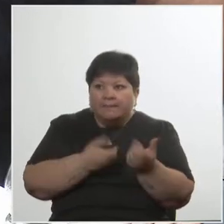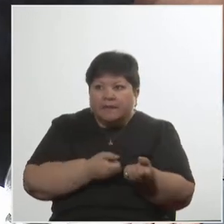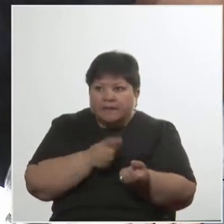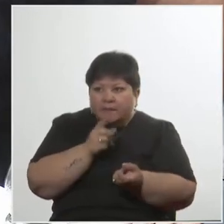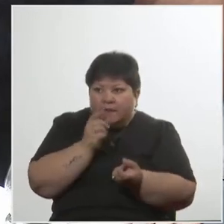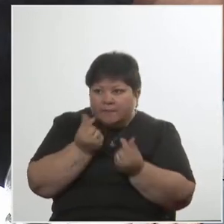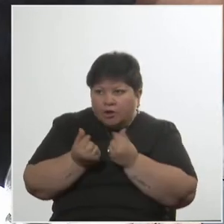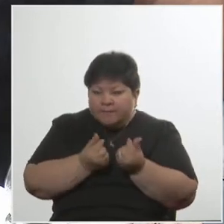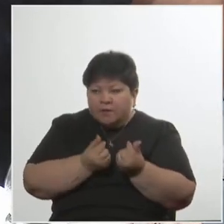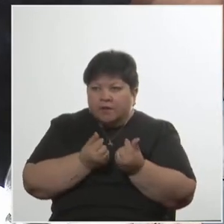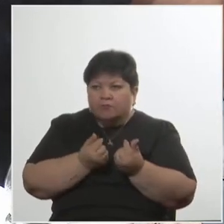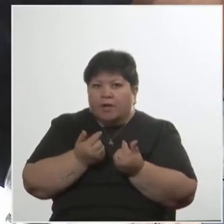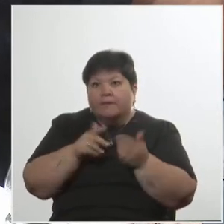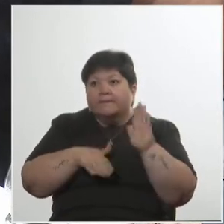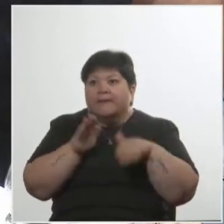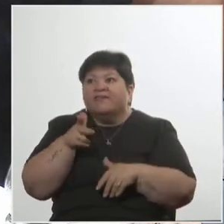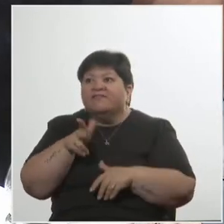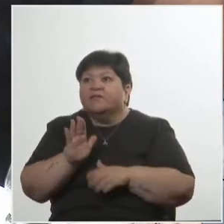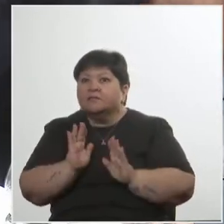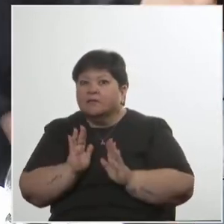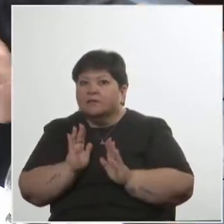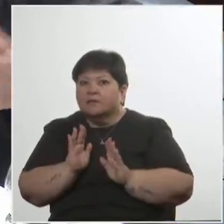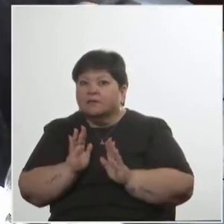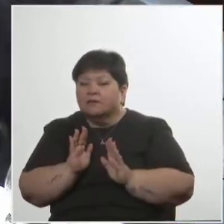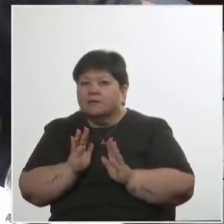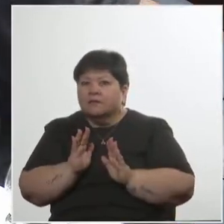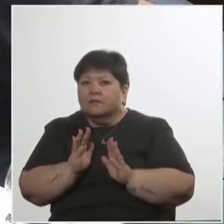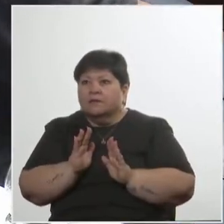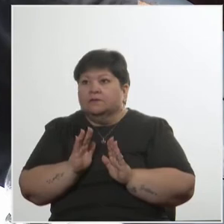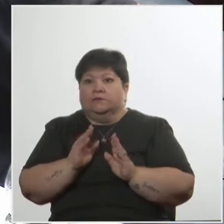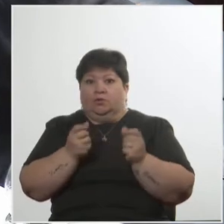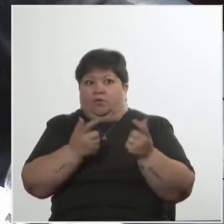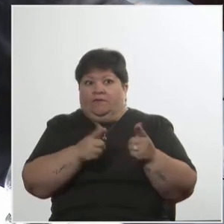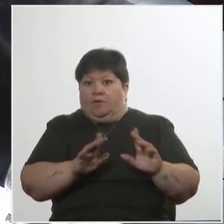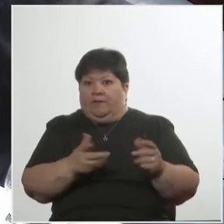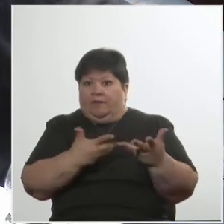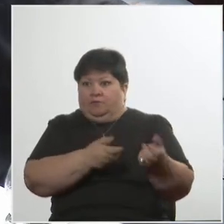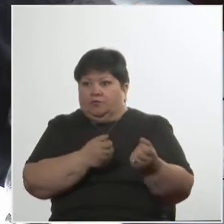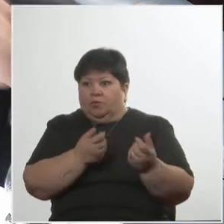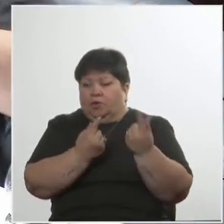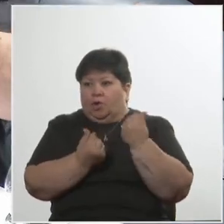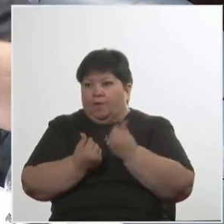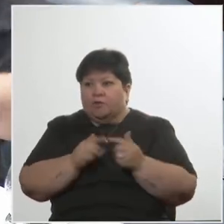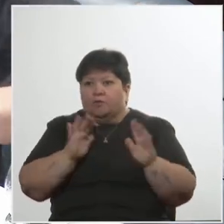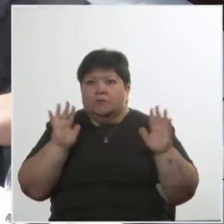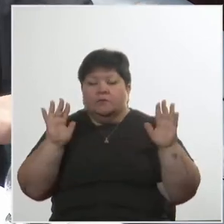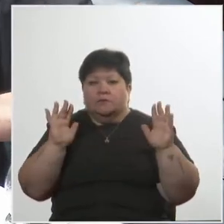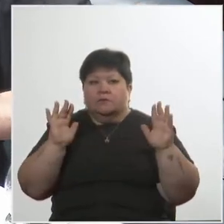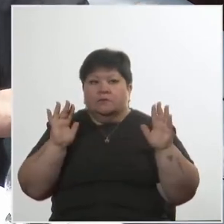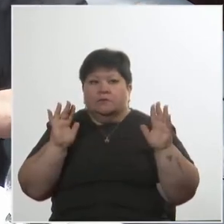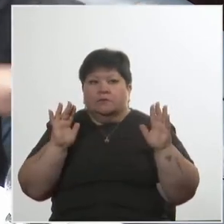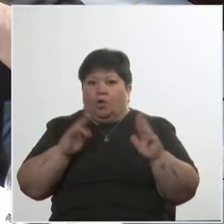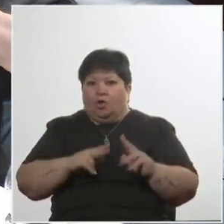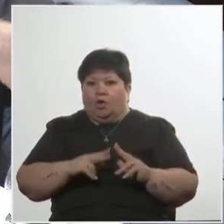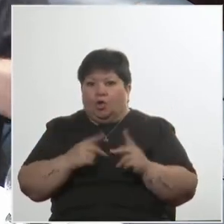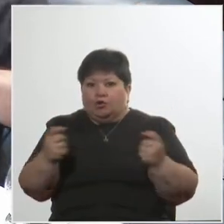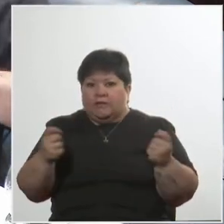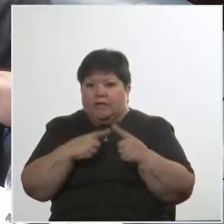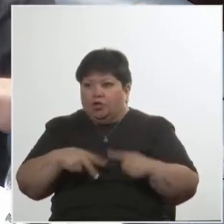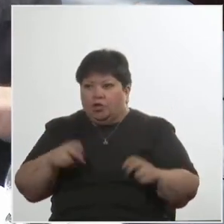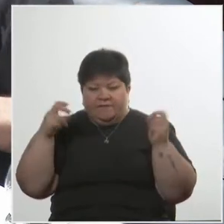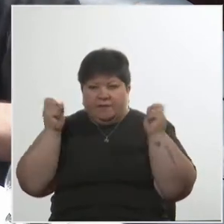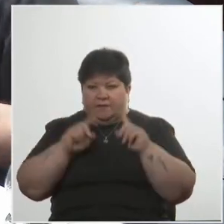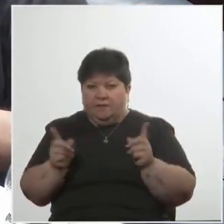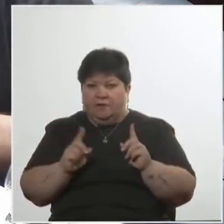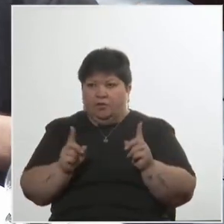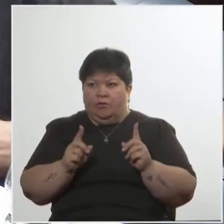pensamos reparar porque tiene que ver con la fecha que colocamos si pensamos no repararlos con hechos que no se investigaron decenas